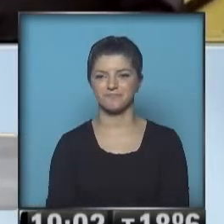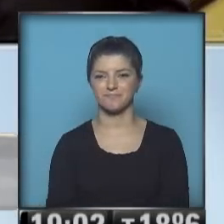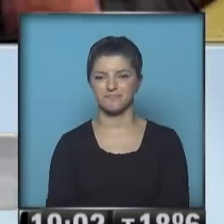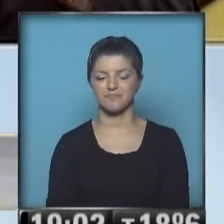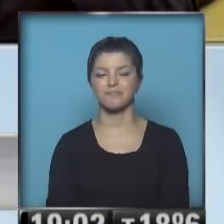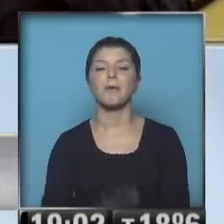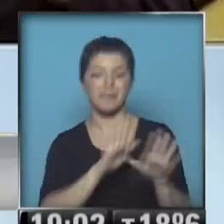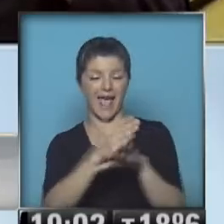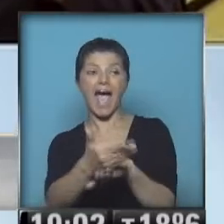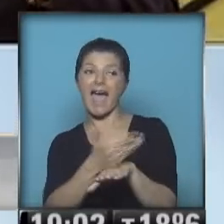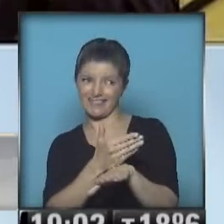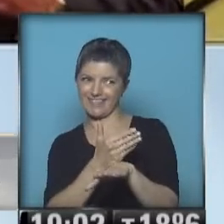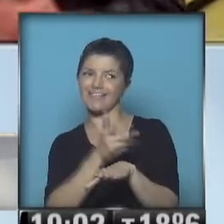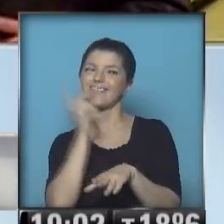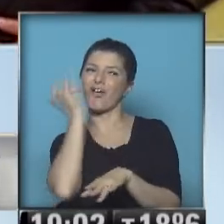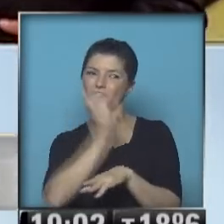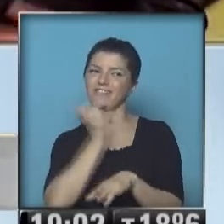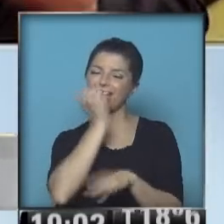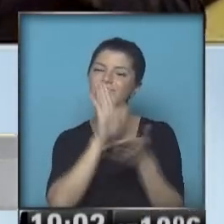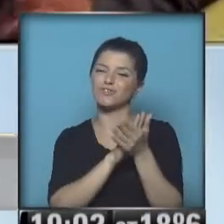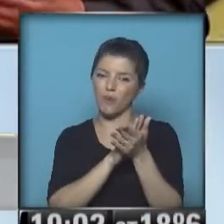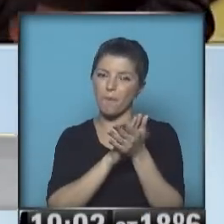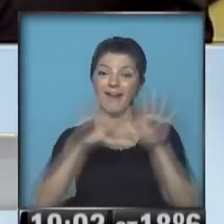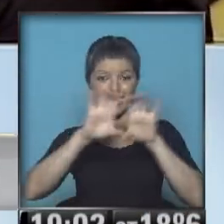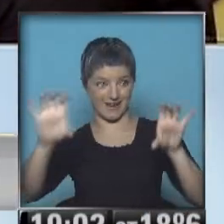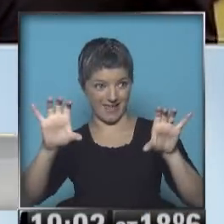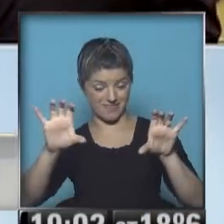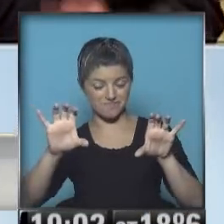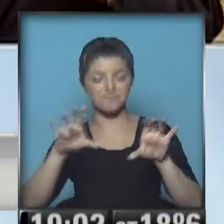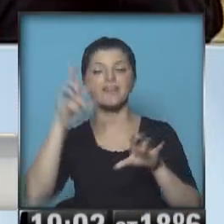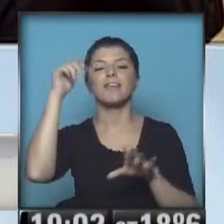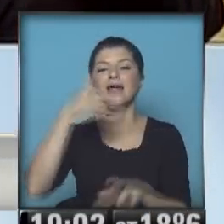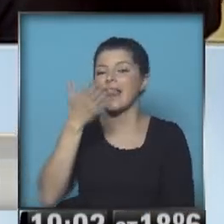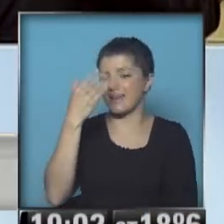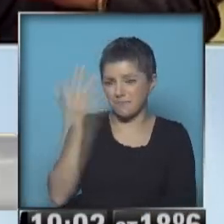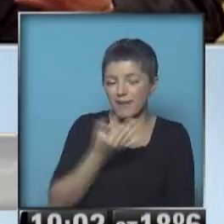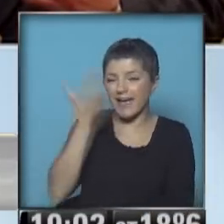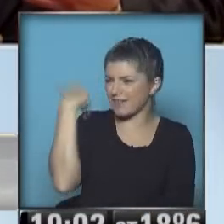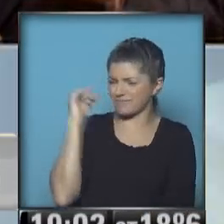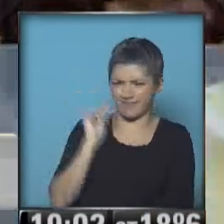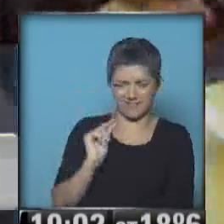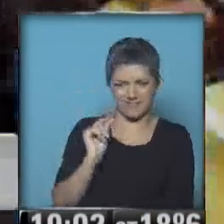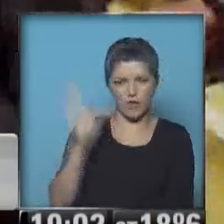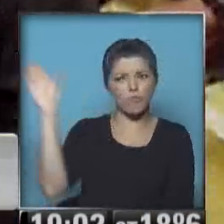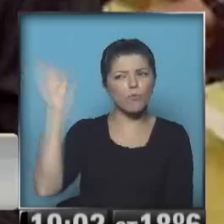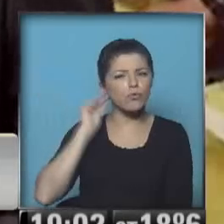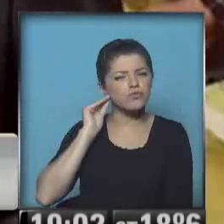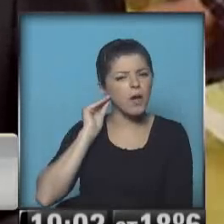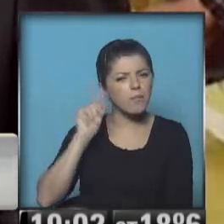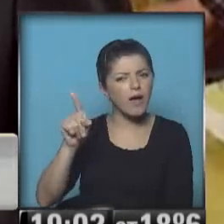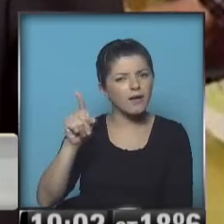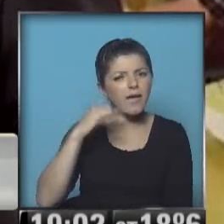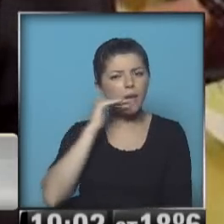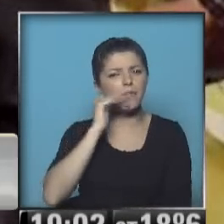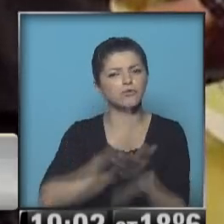Mira, antes de contarte lo de la red móvil, la verdad que recién, cuando lo escuchaba hablar de